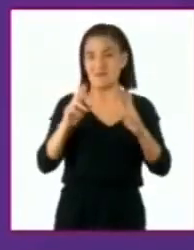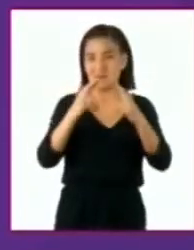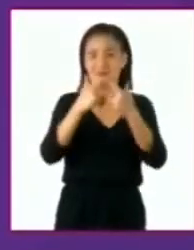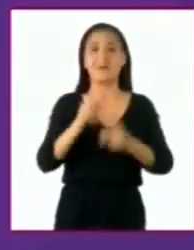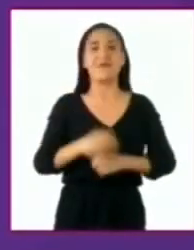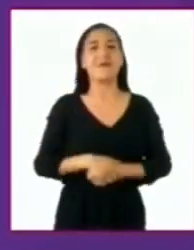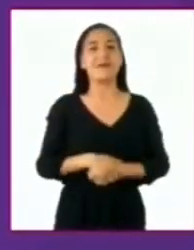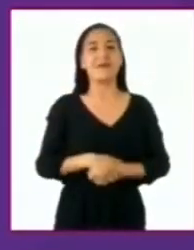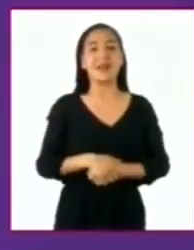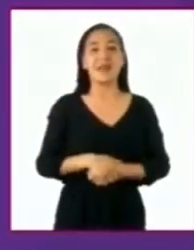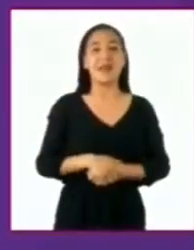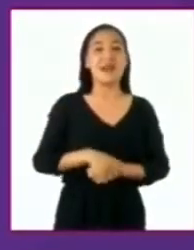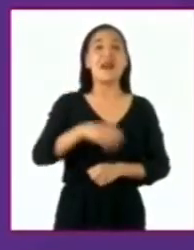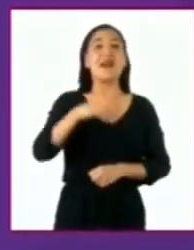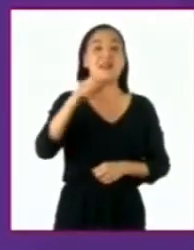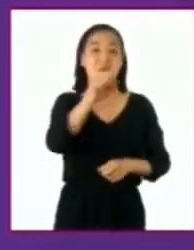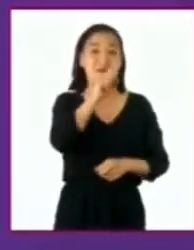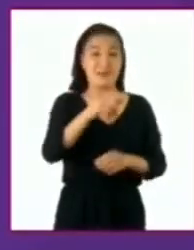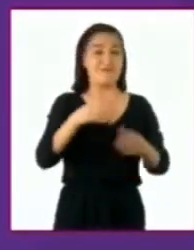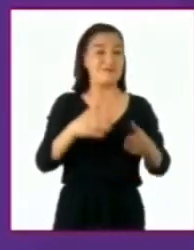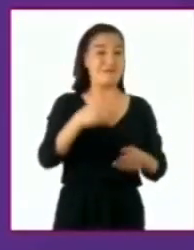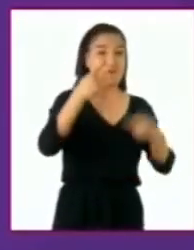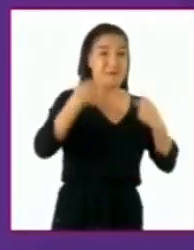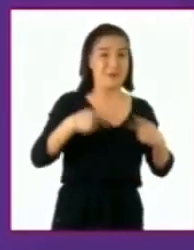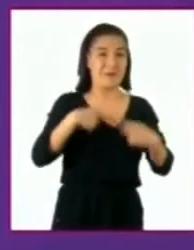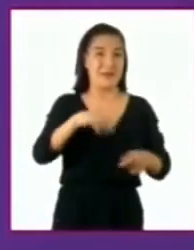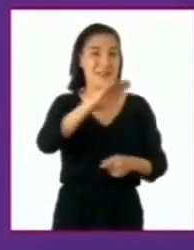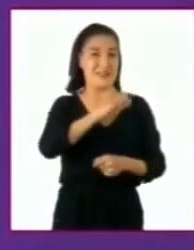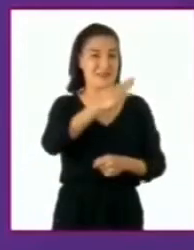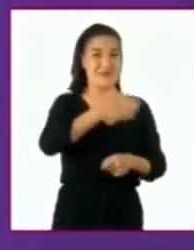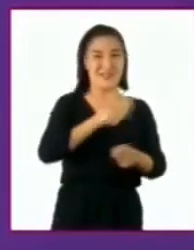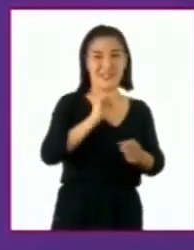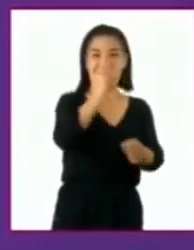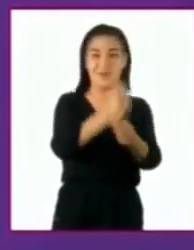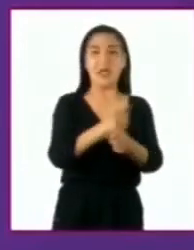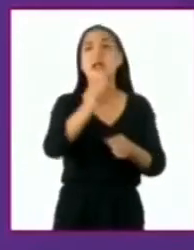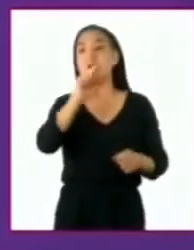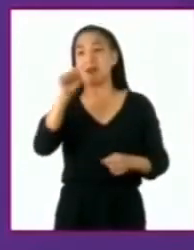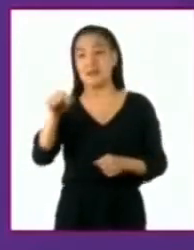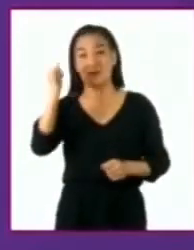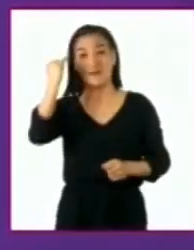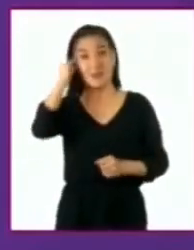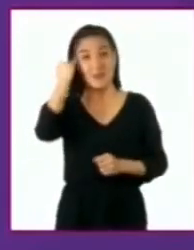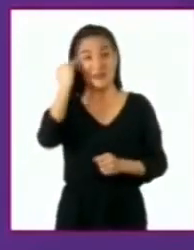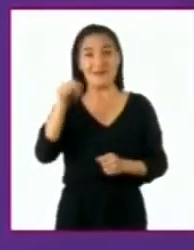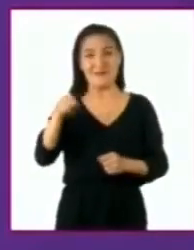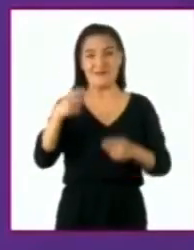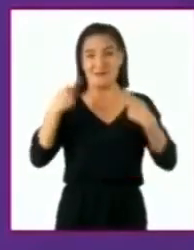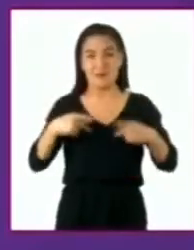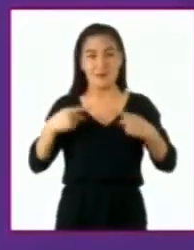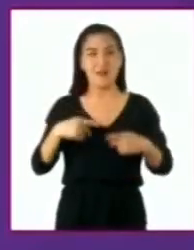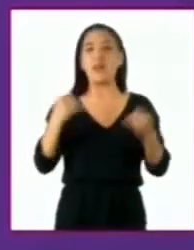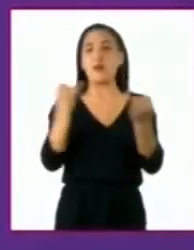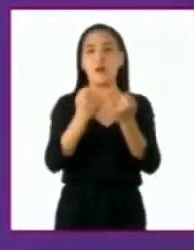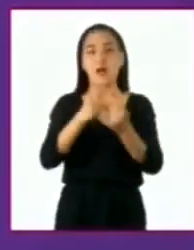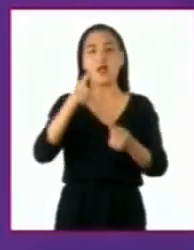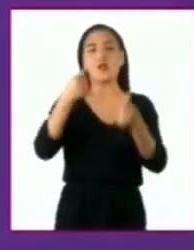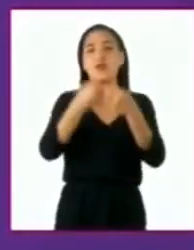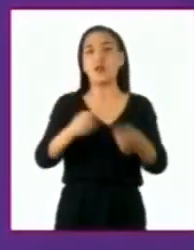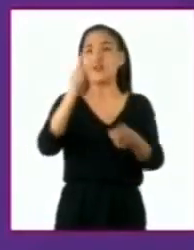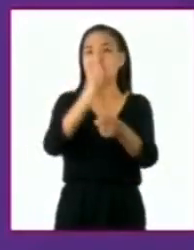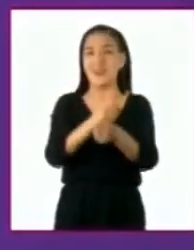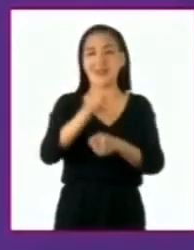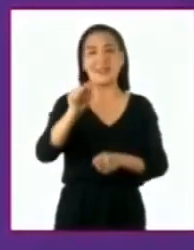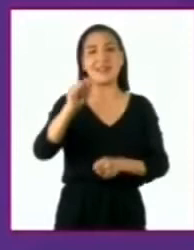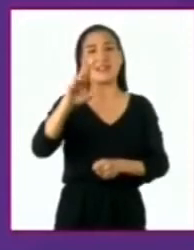la sociedad española como la sociedad indígena eran sociedades tributarias. ¿Qué quiere